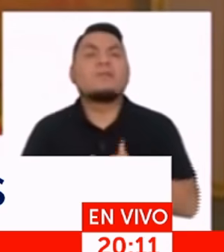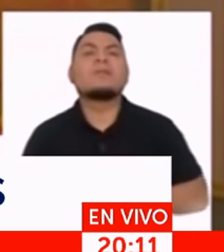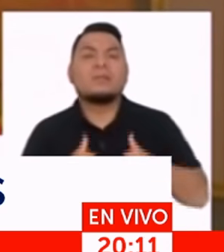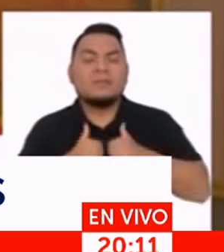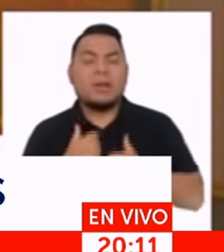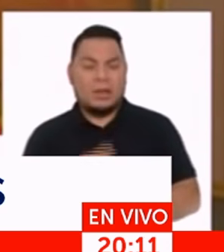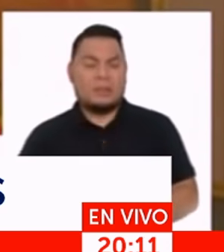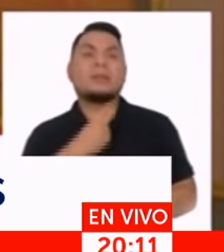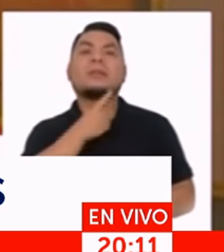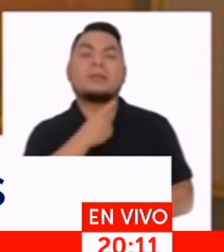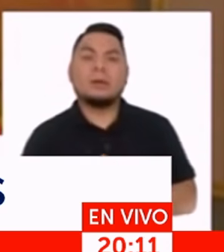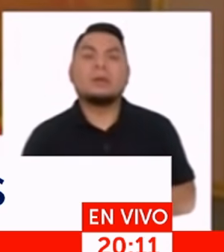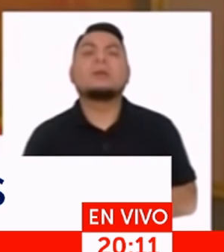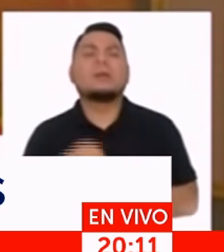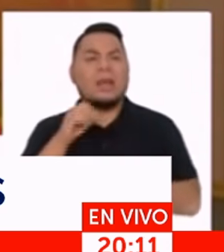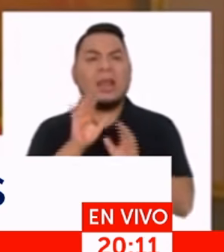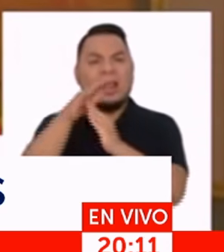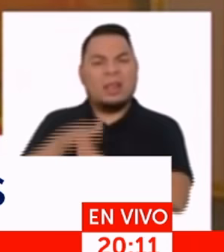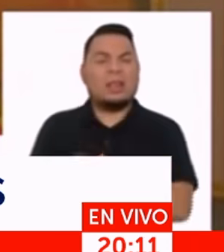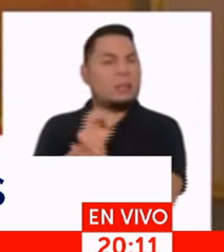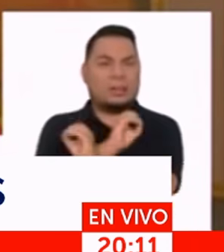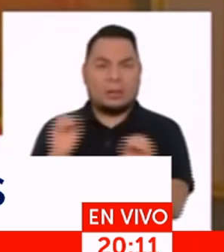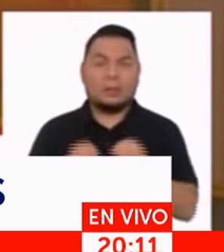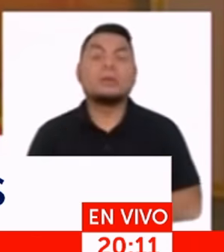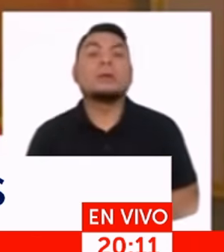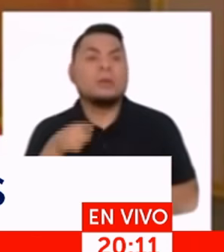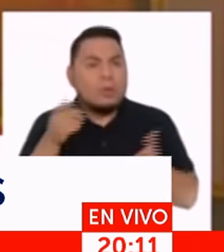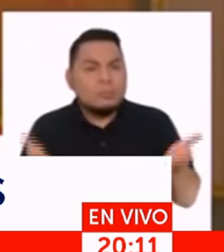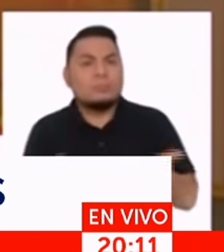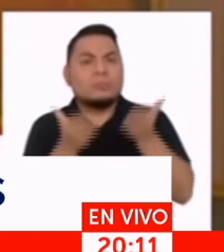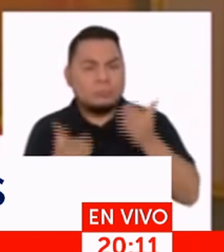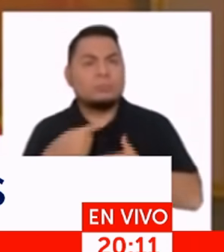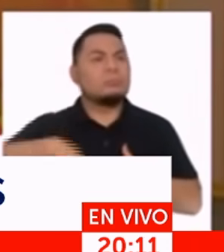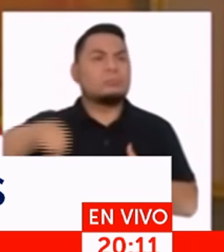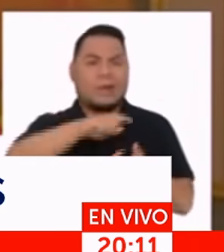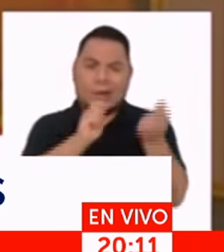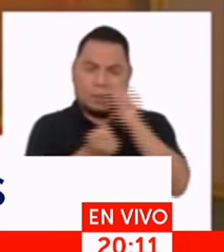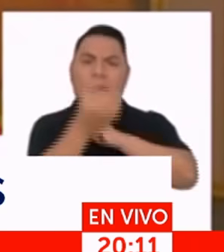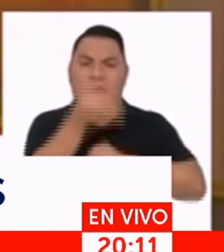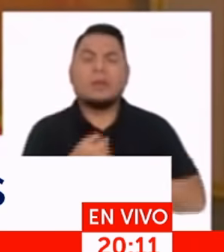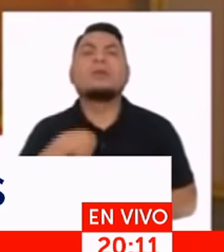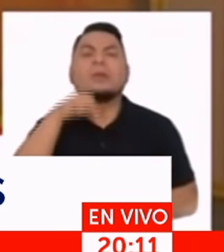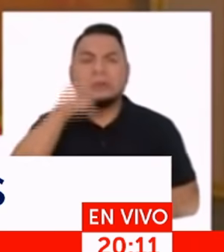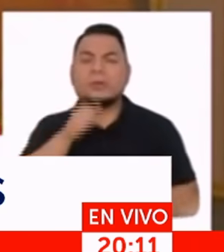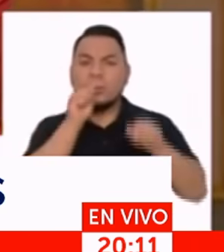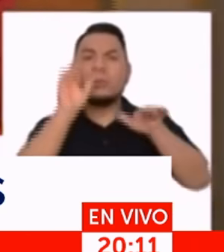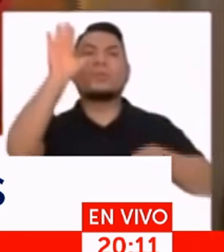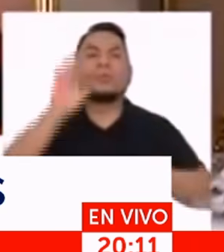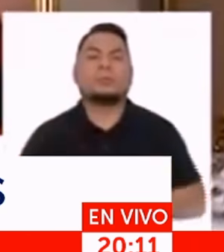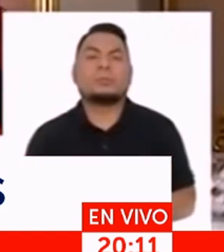vivir por dignidad, sin discriminación y que promueven los reales cambios, sí,